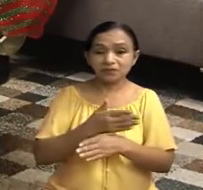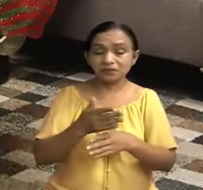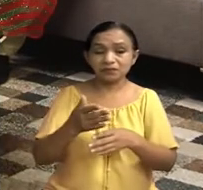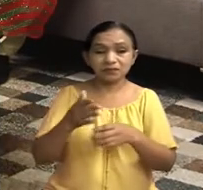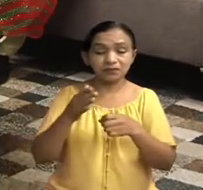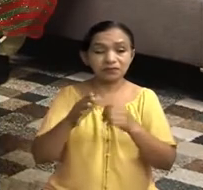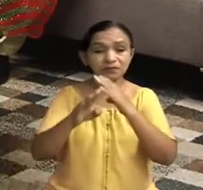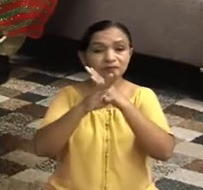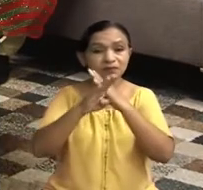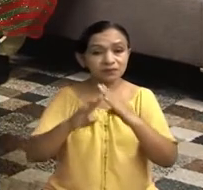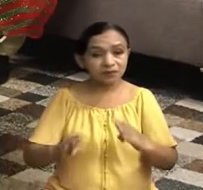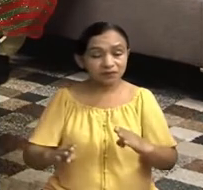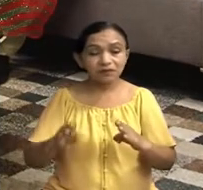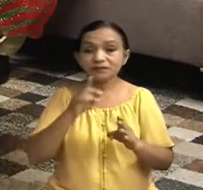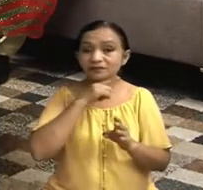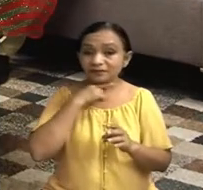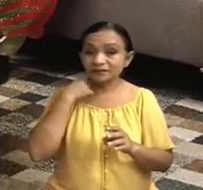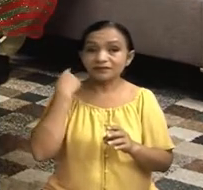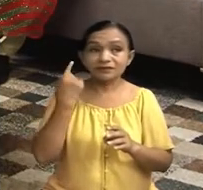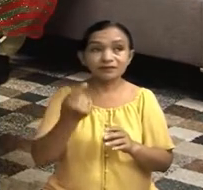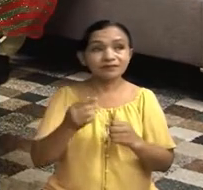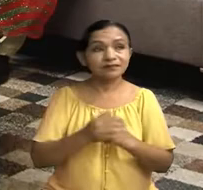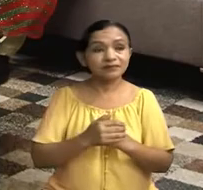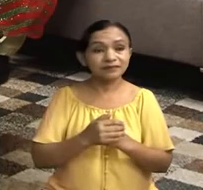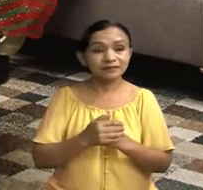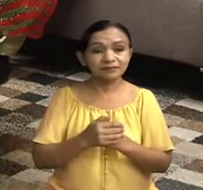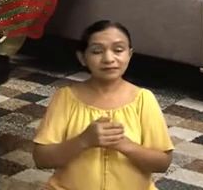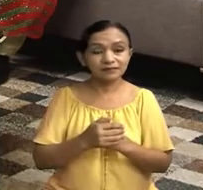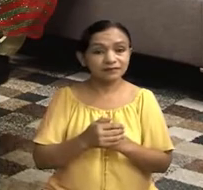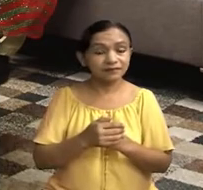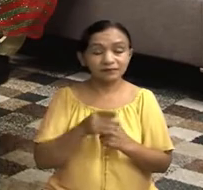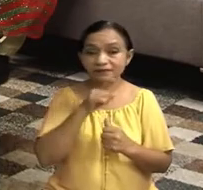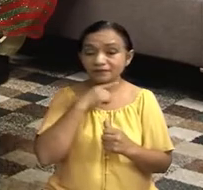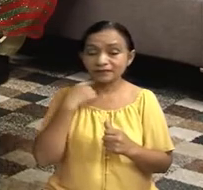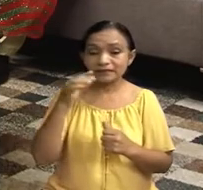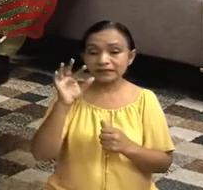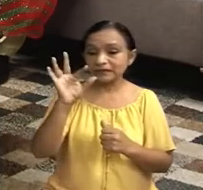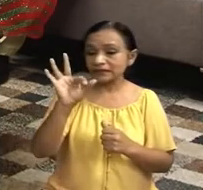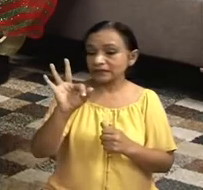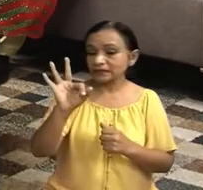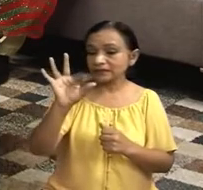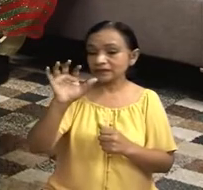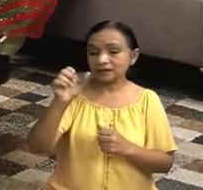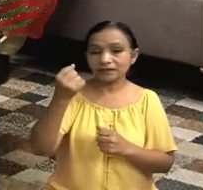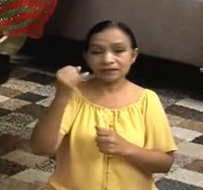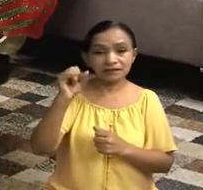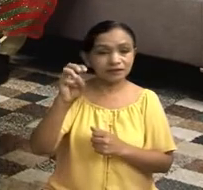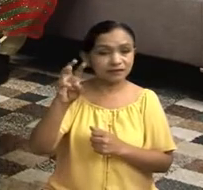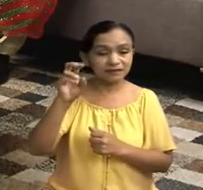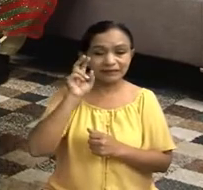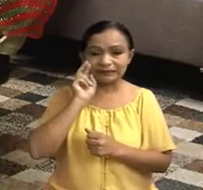resistencia pacífica real, claro, y una, o sea, un fascismo que vemos desmedido en parte de